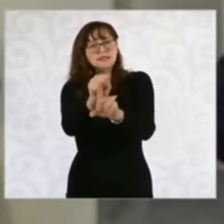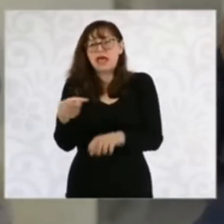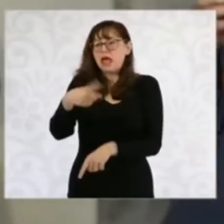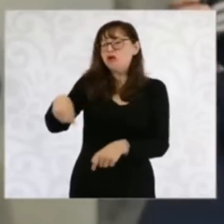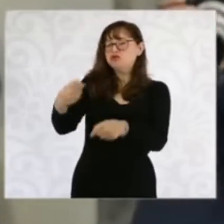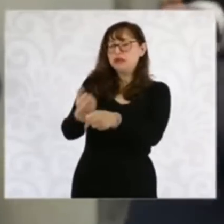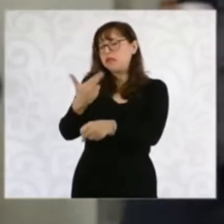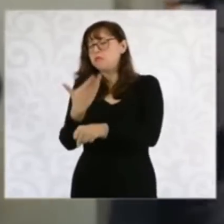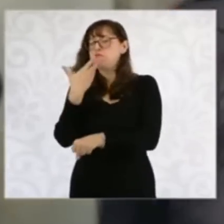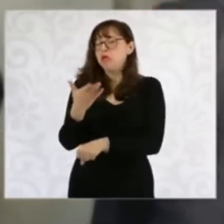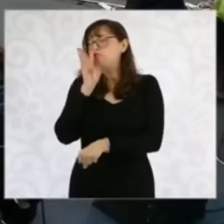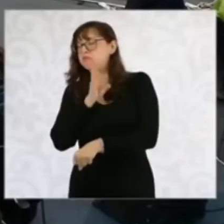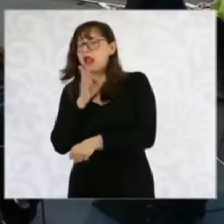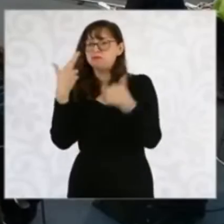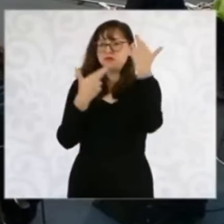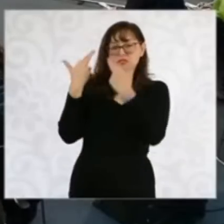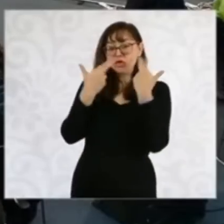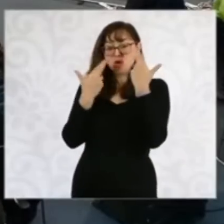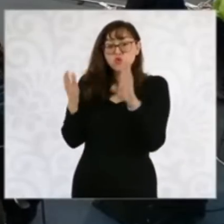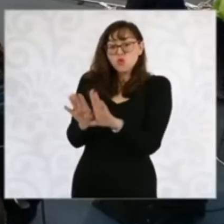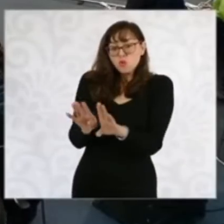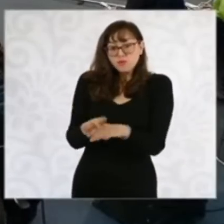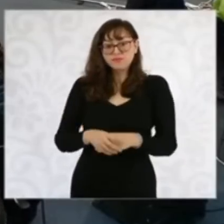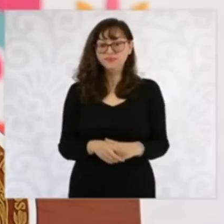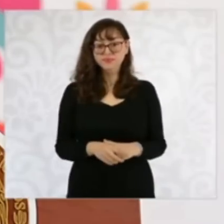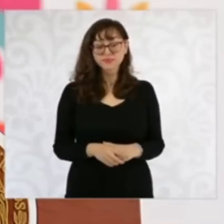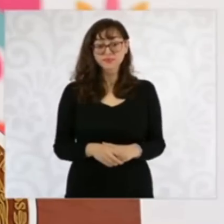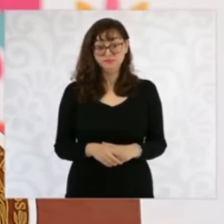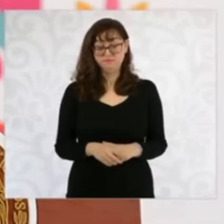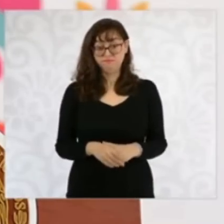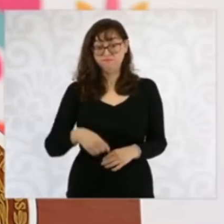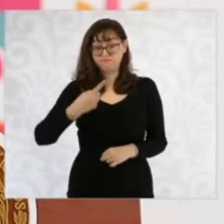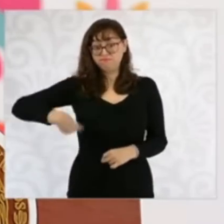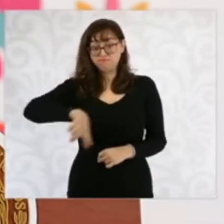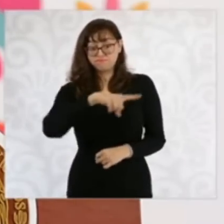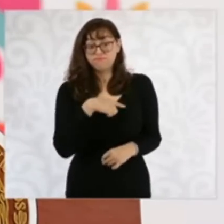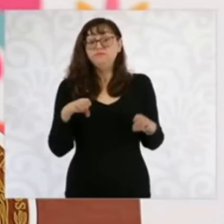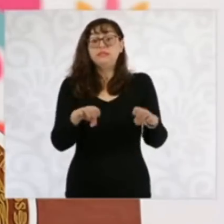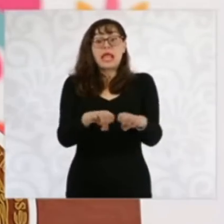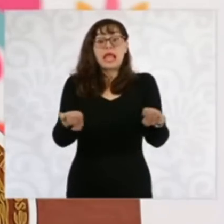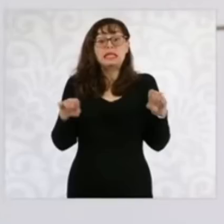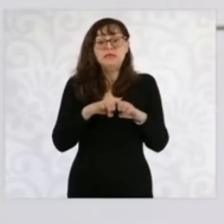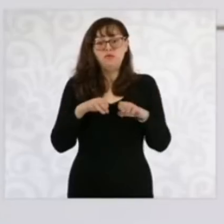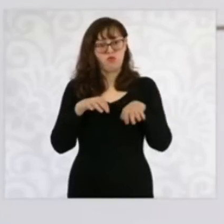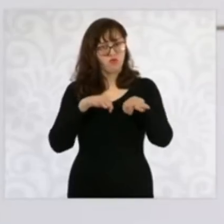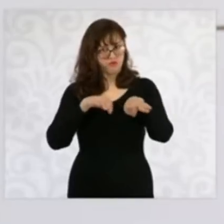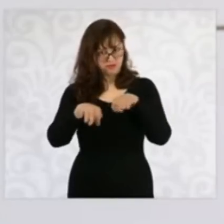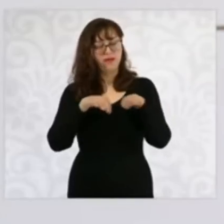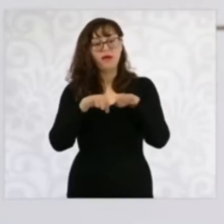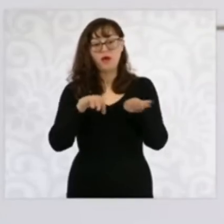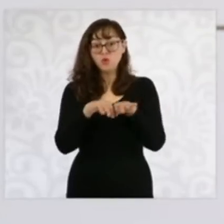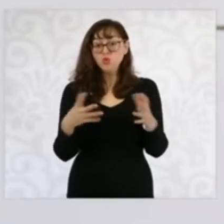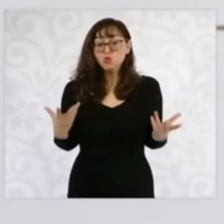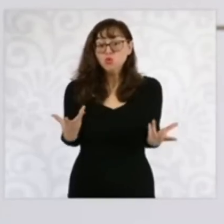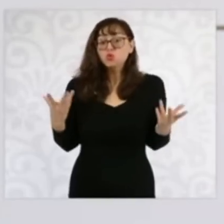¿Cómo lo tiene diseñado? Somos un equipo de trabajo. Nos reunimos periódicamente para ver